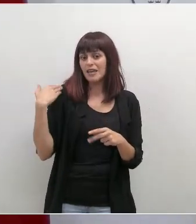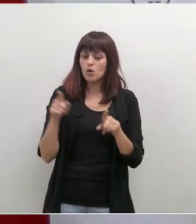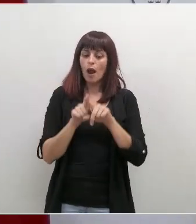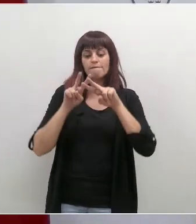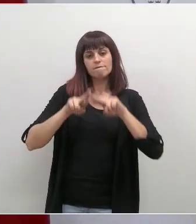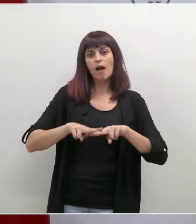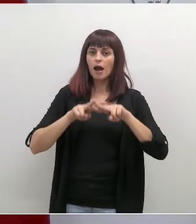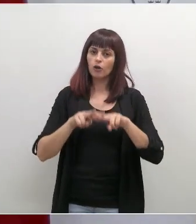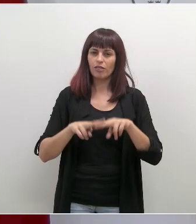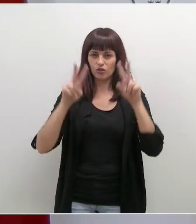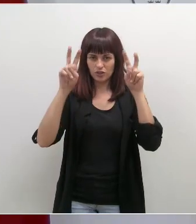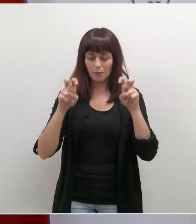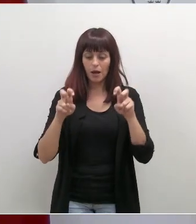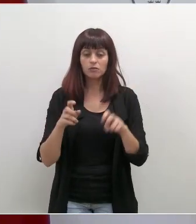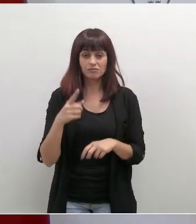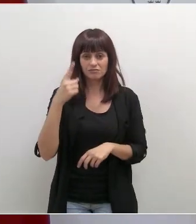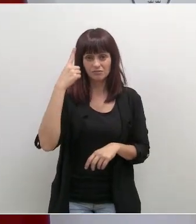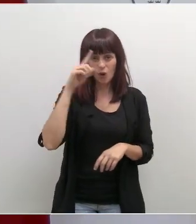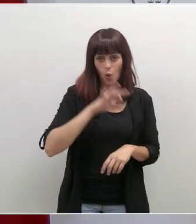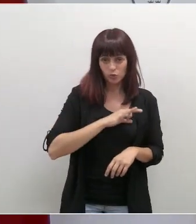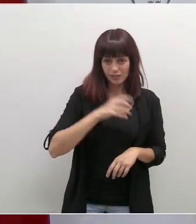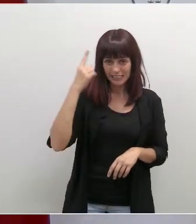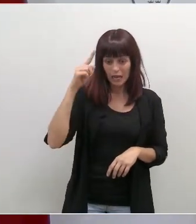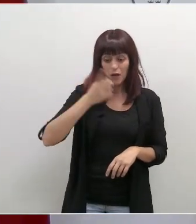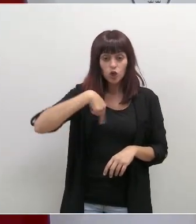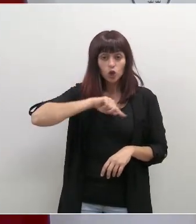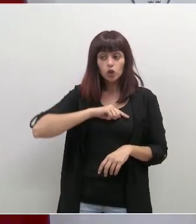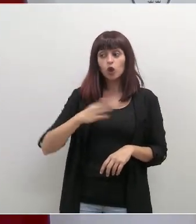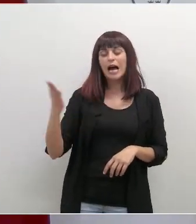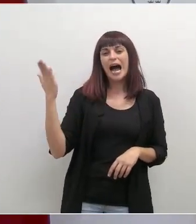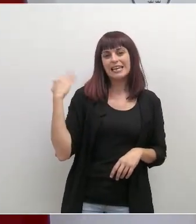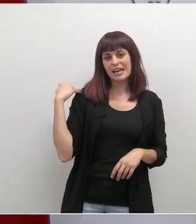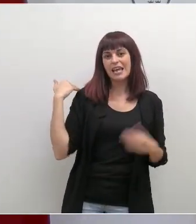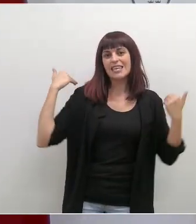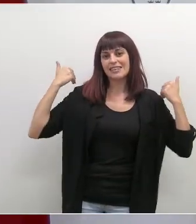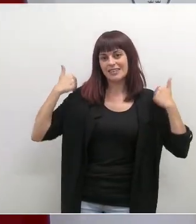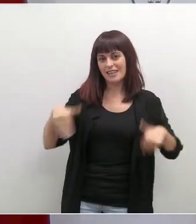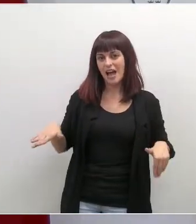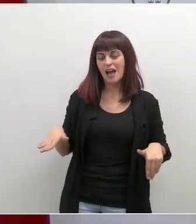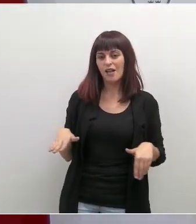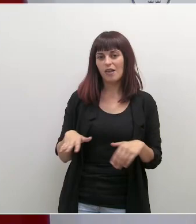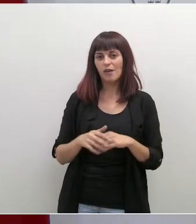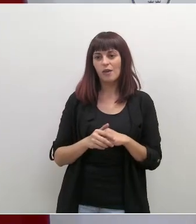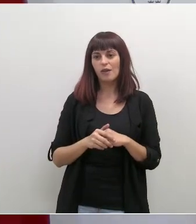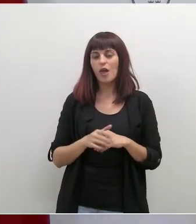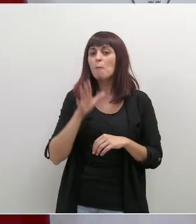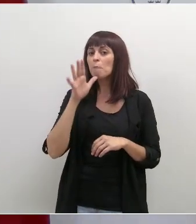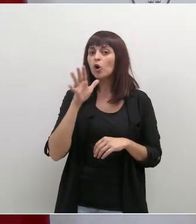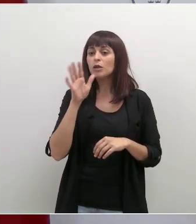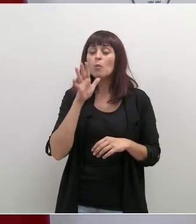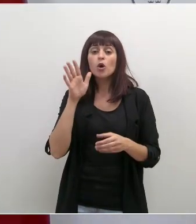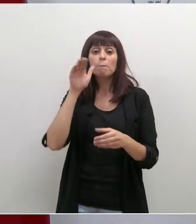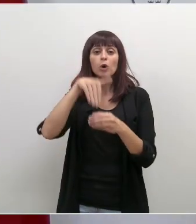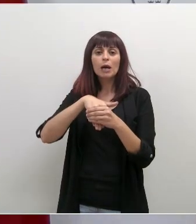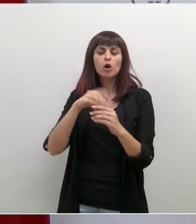valoración respecto a este tema, pues como usted sabe, pues cada uno, nosotros ya ayer expusimos la motivación por la que votábamos